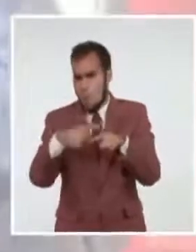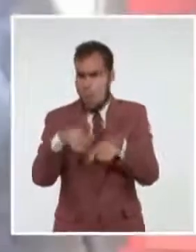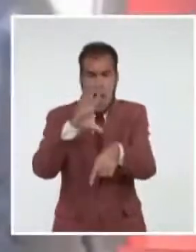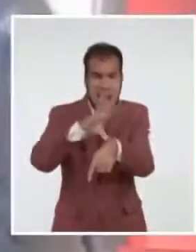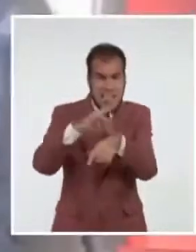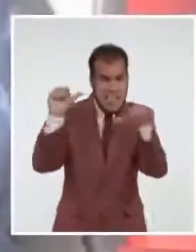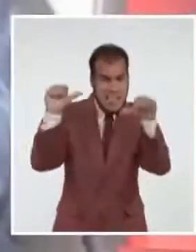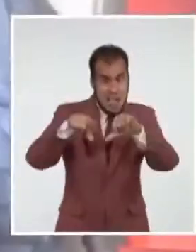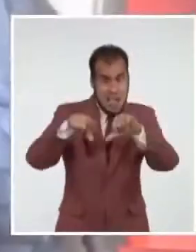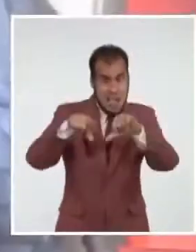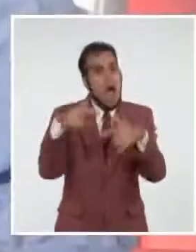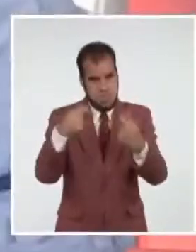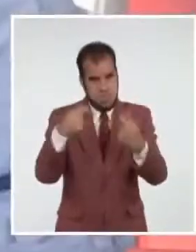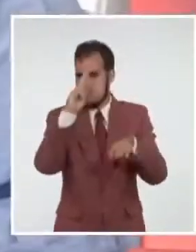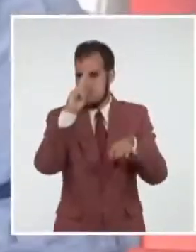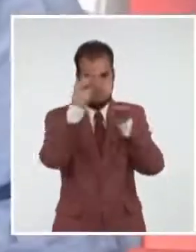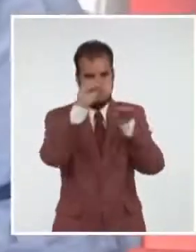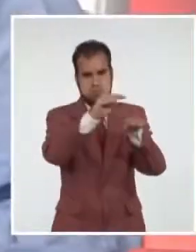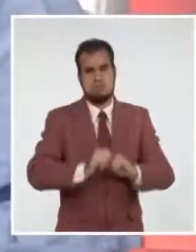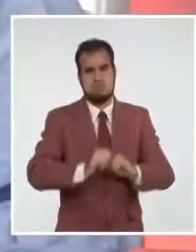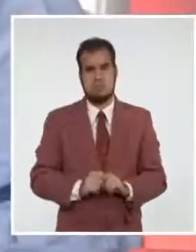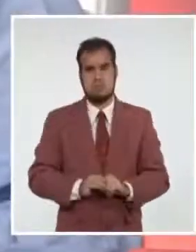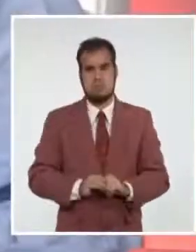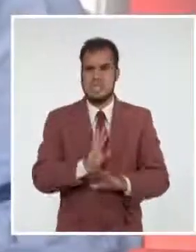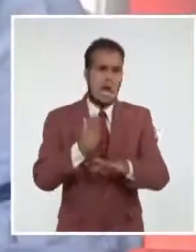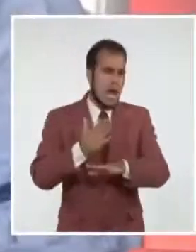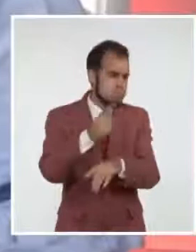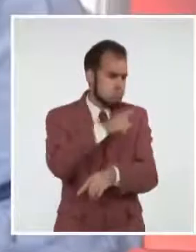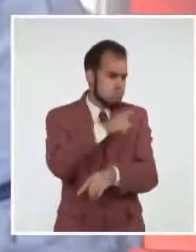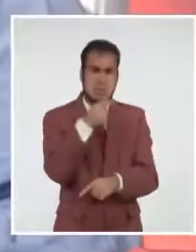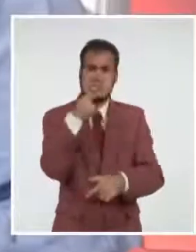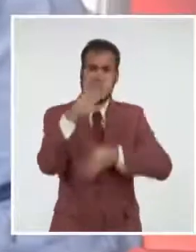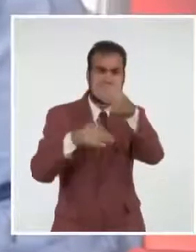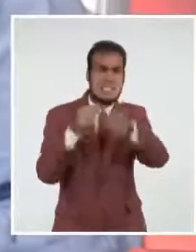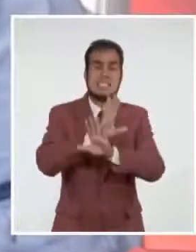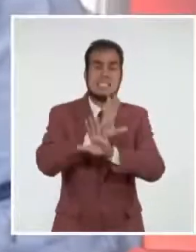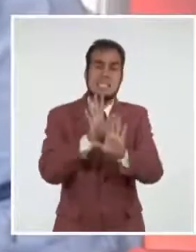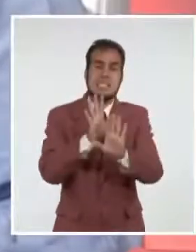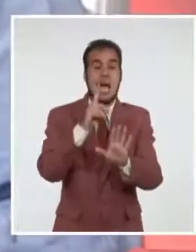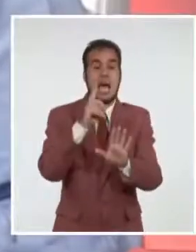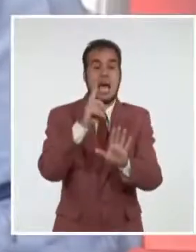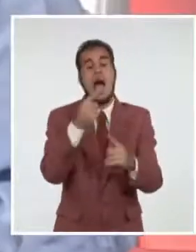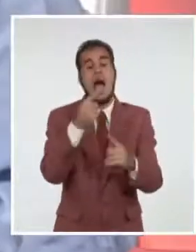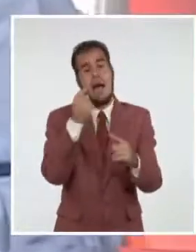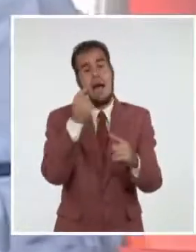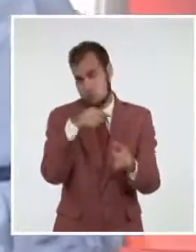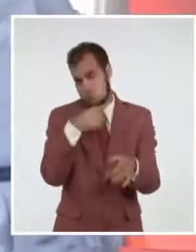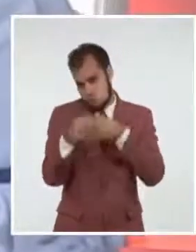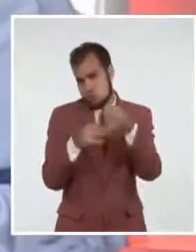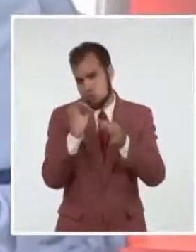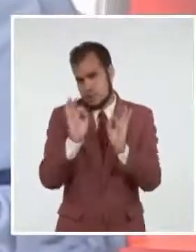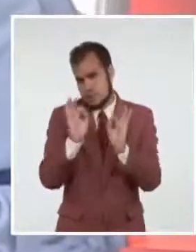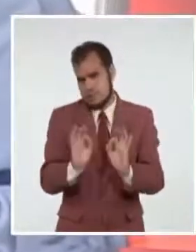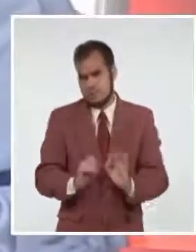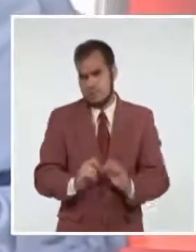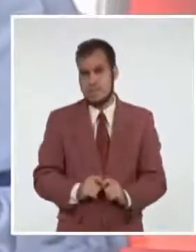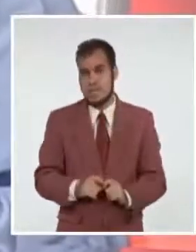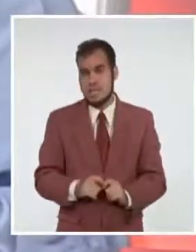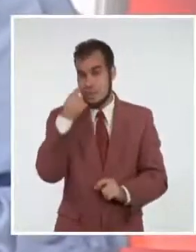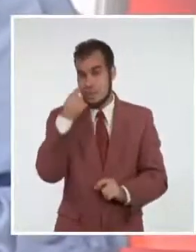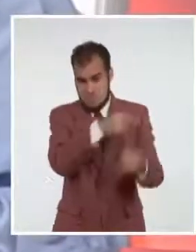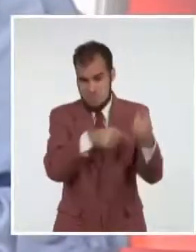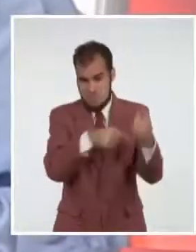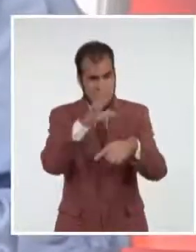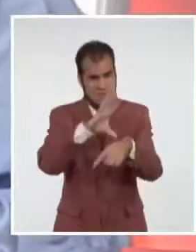que se asociaba en algunos casos de los graves o de los fallecidos, se identifica lo que aquí aparece: la hipertensión arterial,